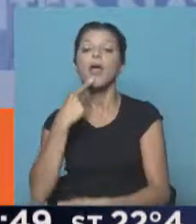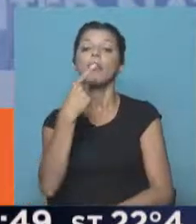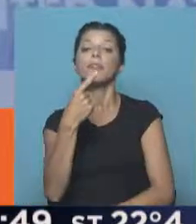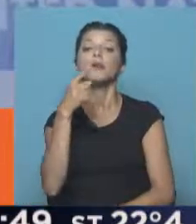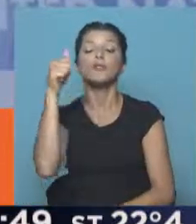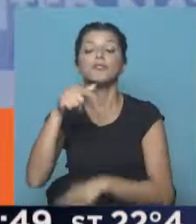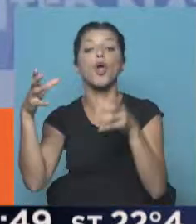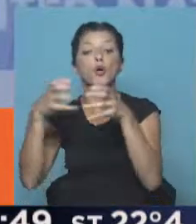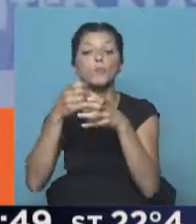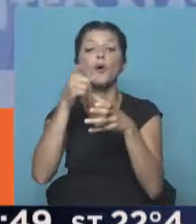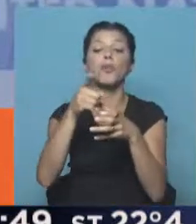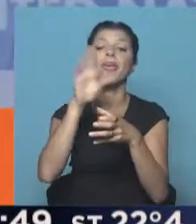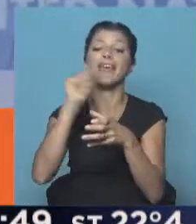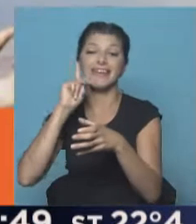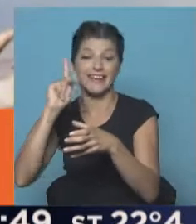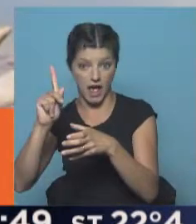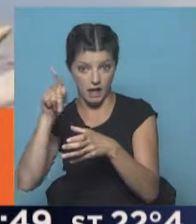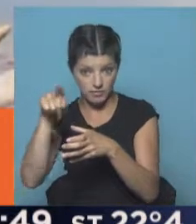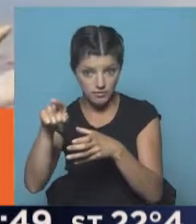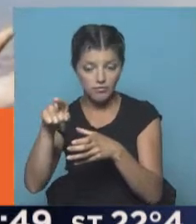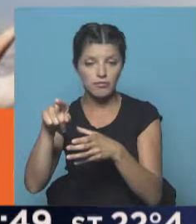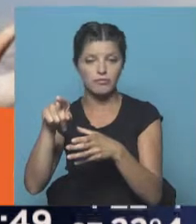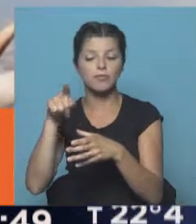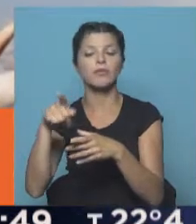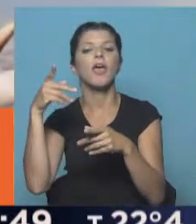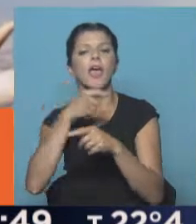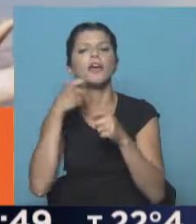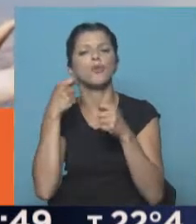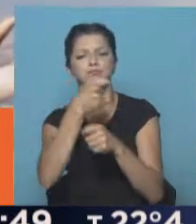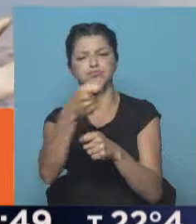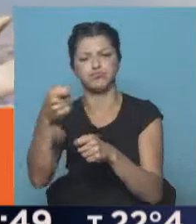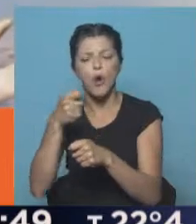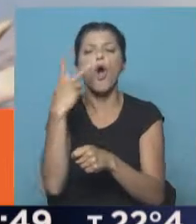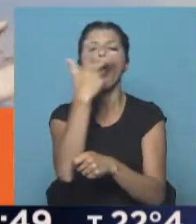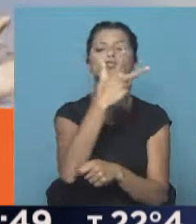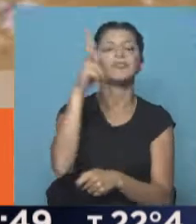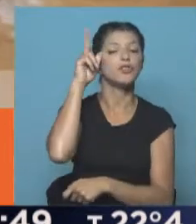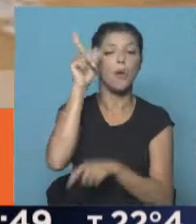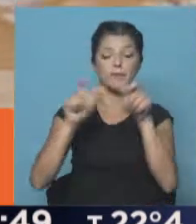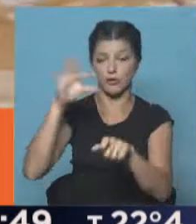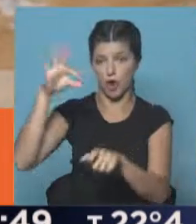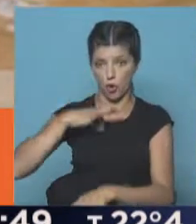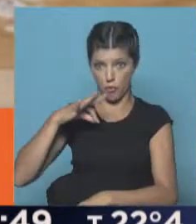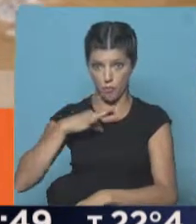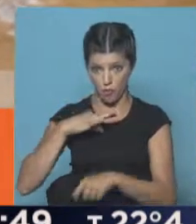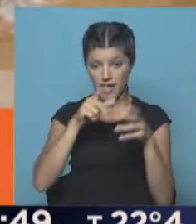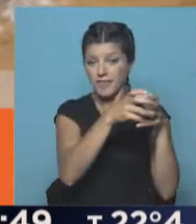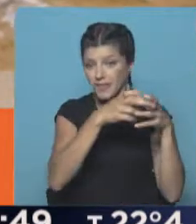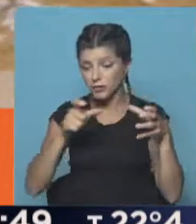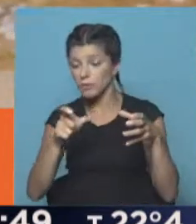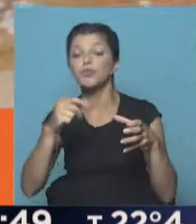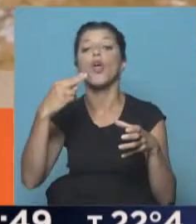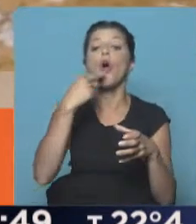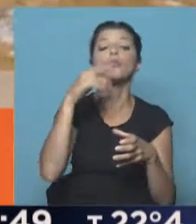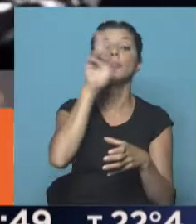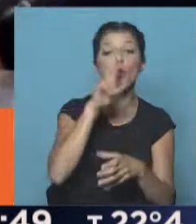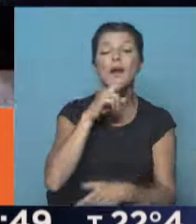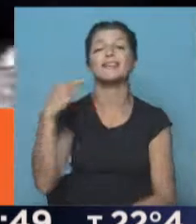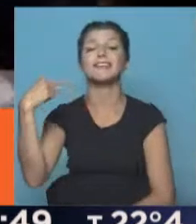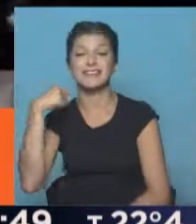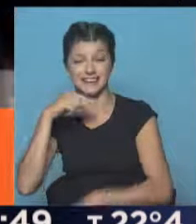milicias iraquíes aliadas de las fuerzas gubernamentales ejecutaron a 82 civiles entre ellos 11 mujeres y 13 niños